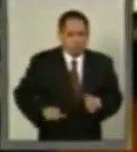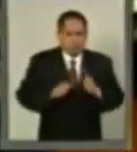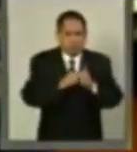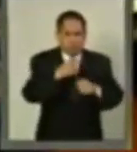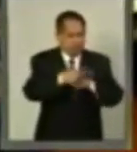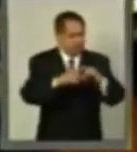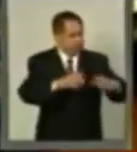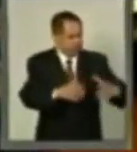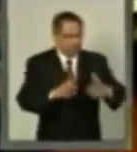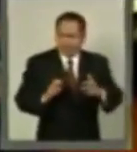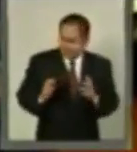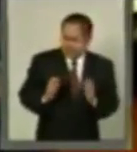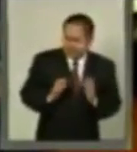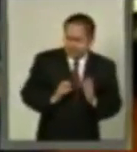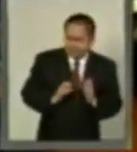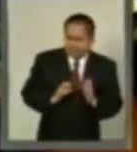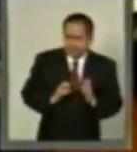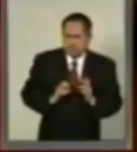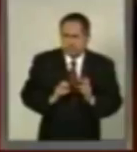riesgo.